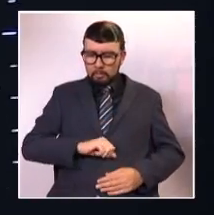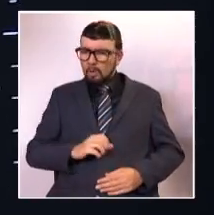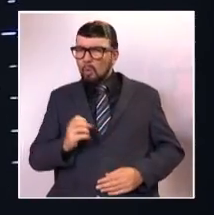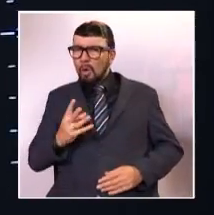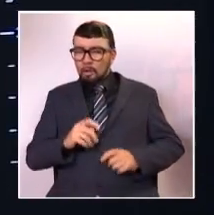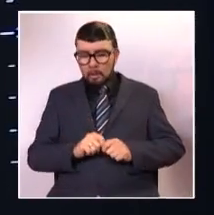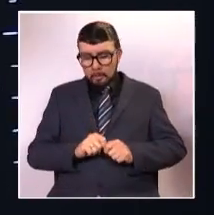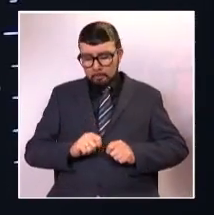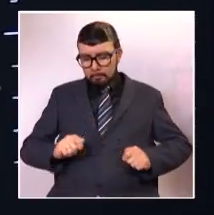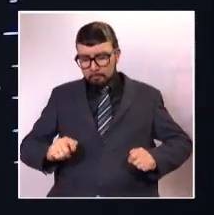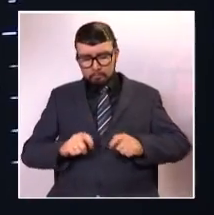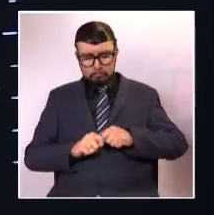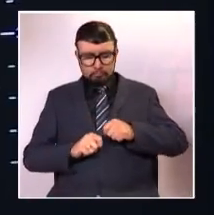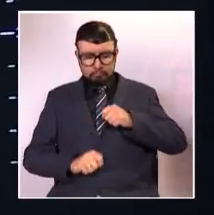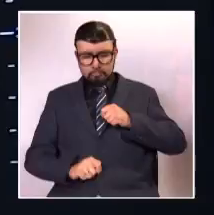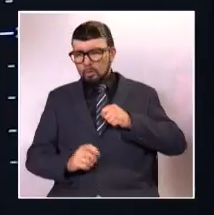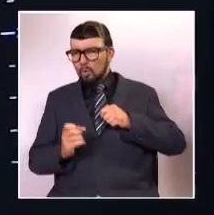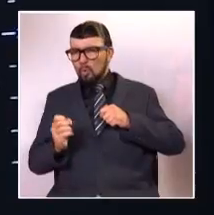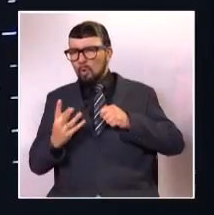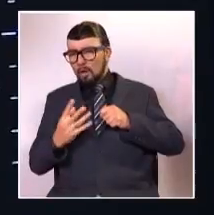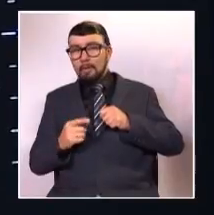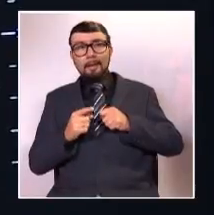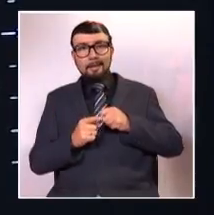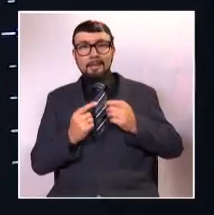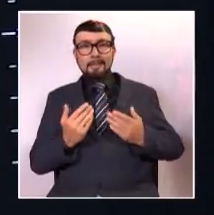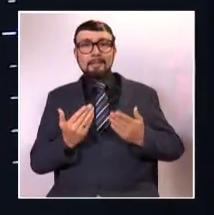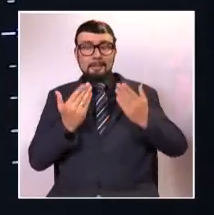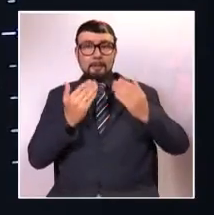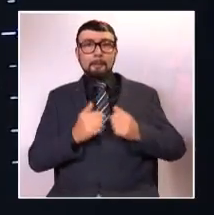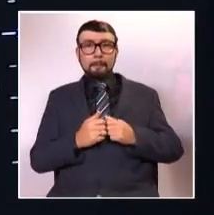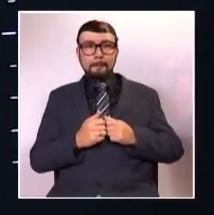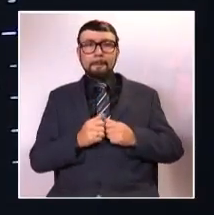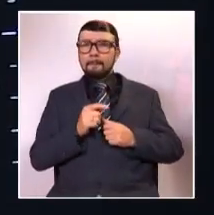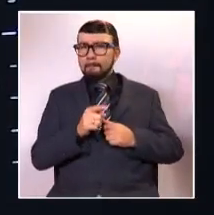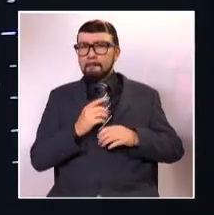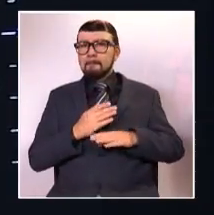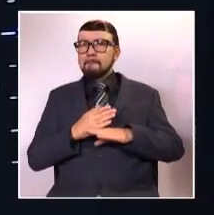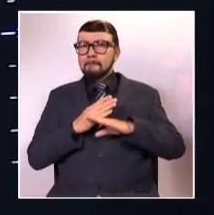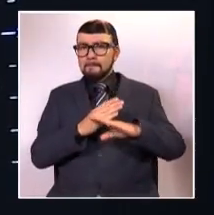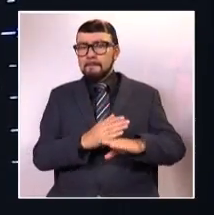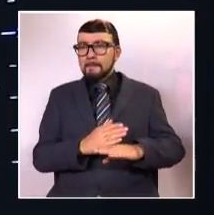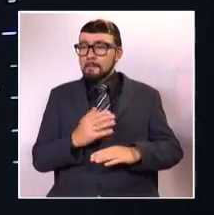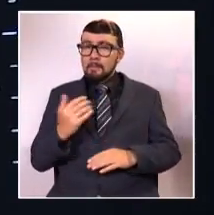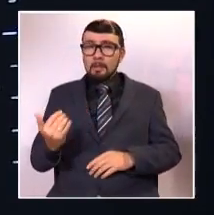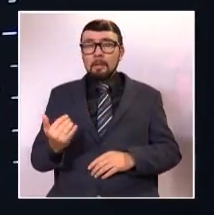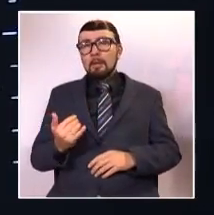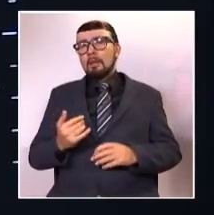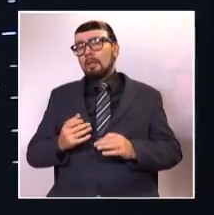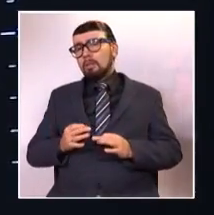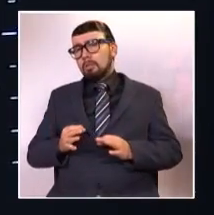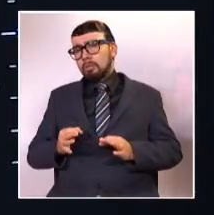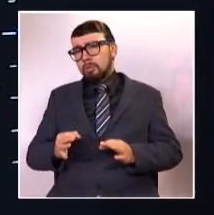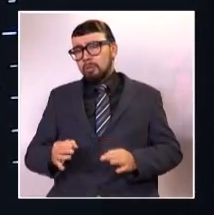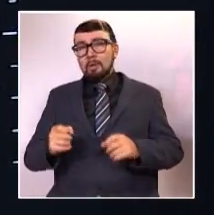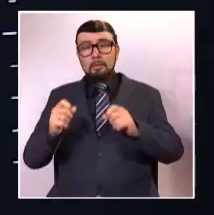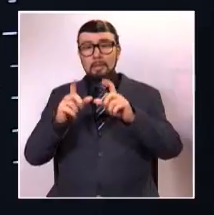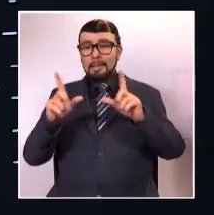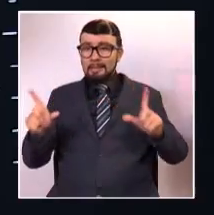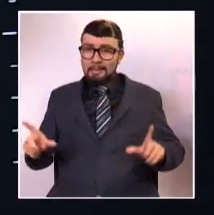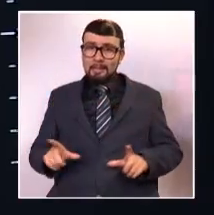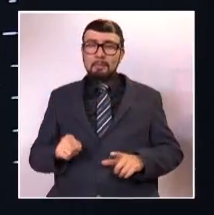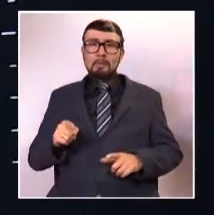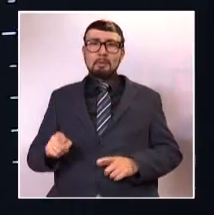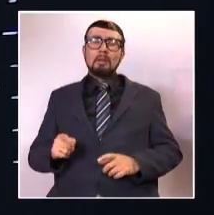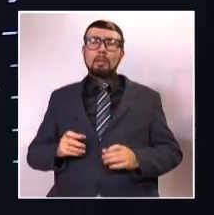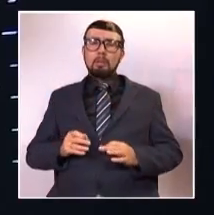medición y un volumen. Esto digamos que nos evitaría ese examen que es un poquito tan harto, tan dispendioso